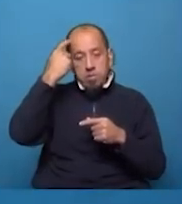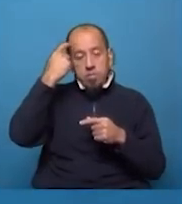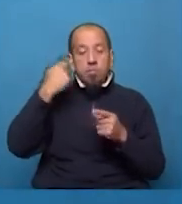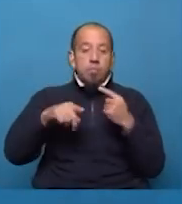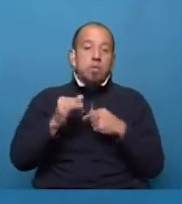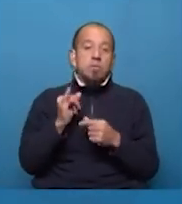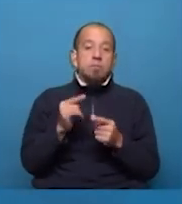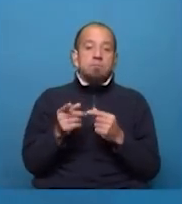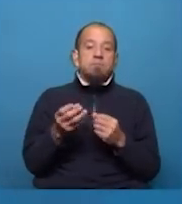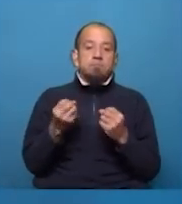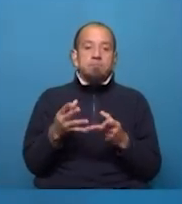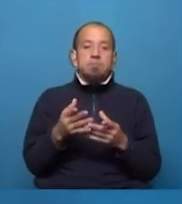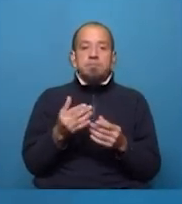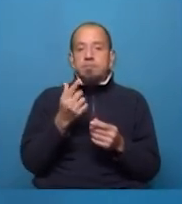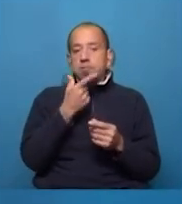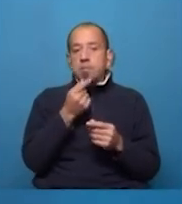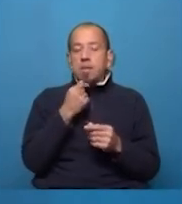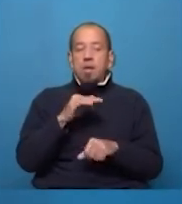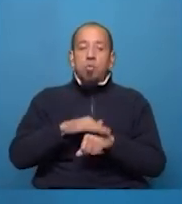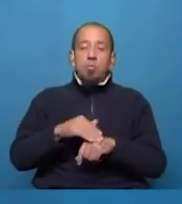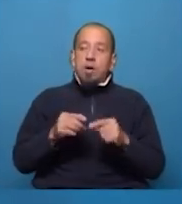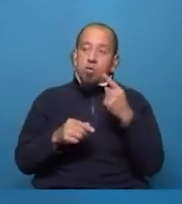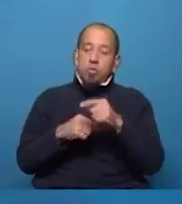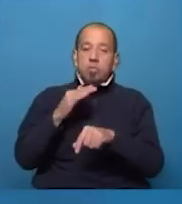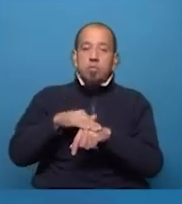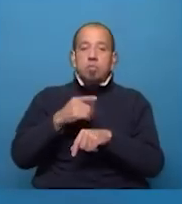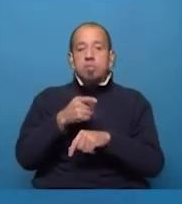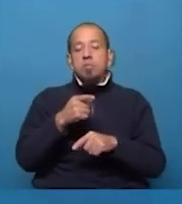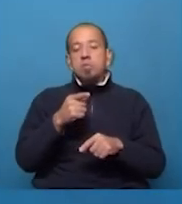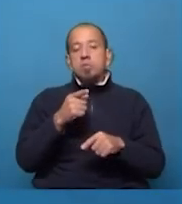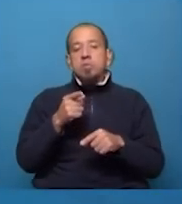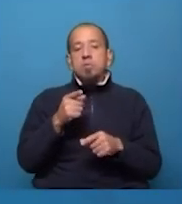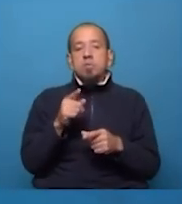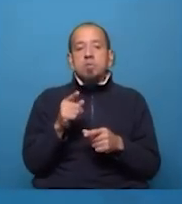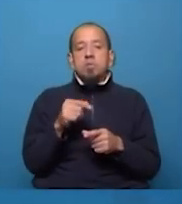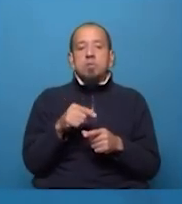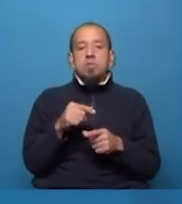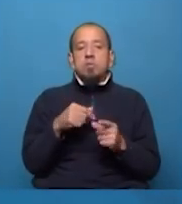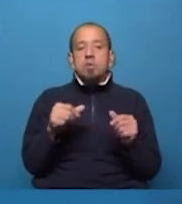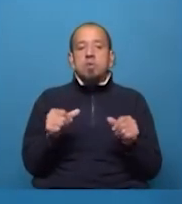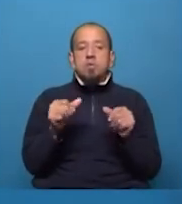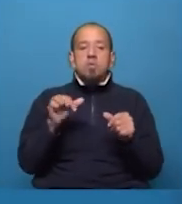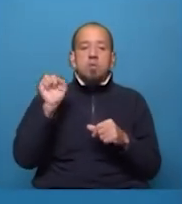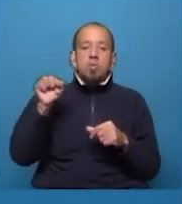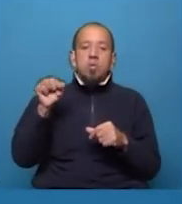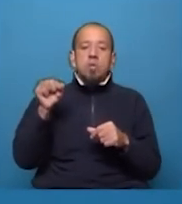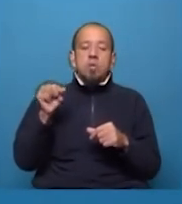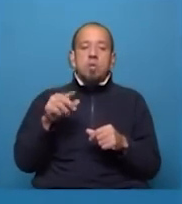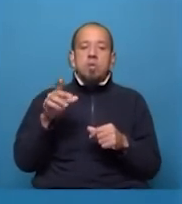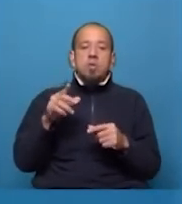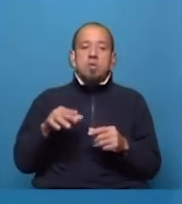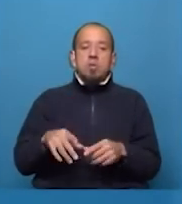Es lo normal porque en esto es fácil echarle la culpa a otro hace años una una consultora hizo una encuesta en el sector financiero